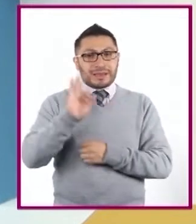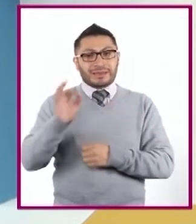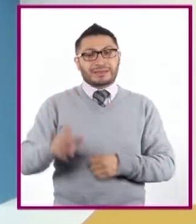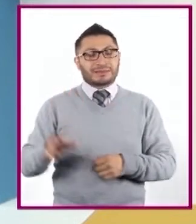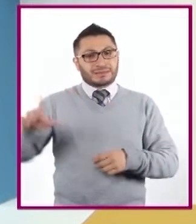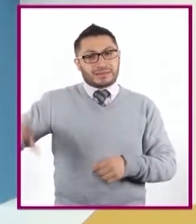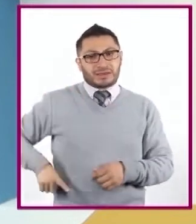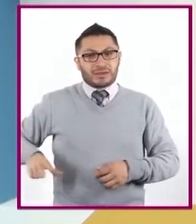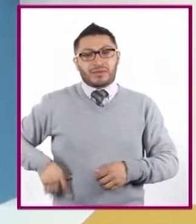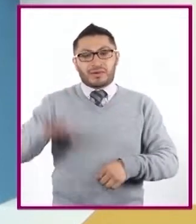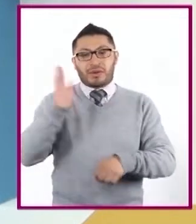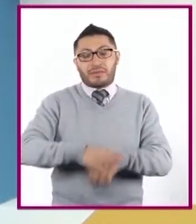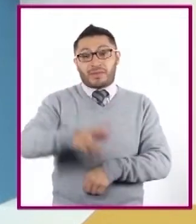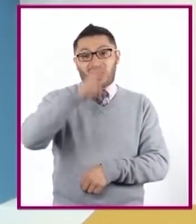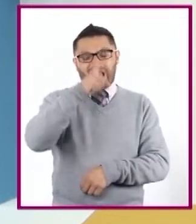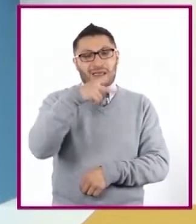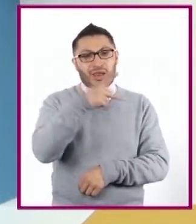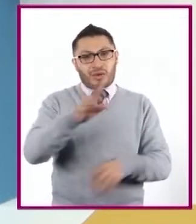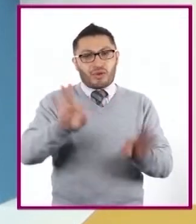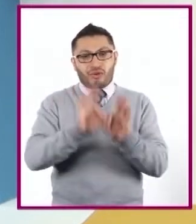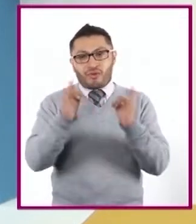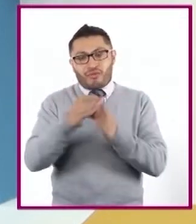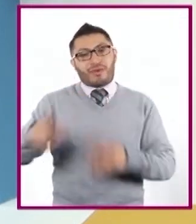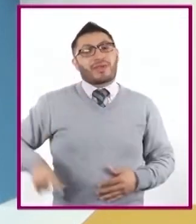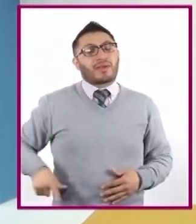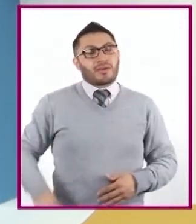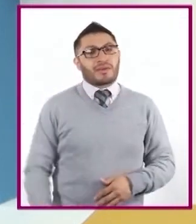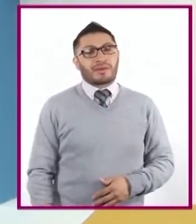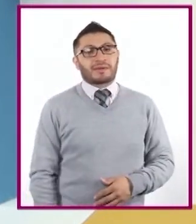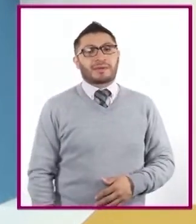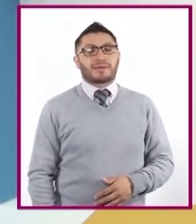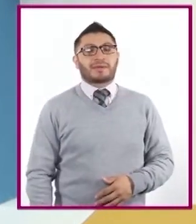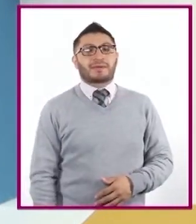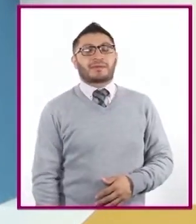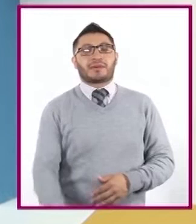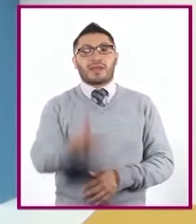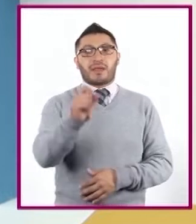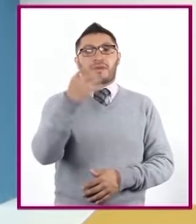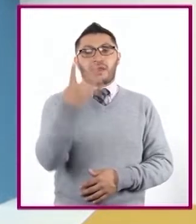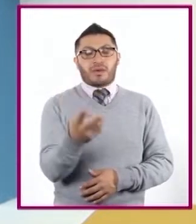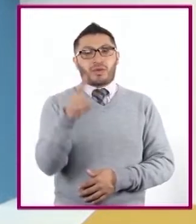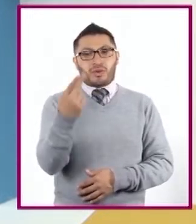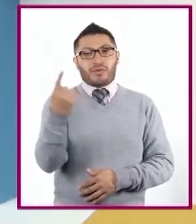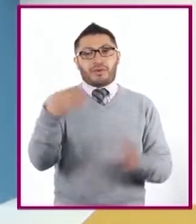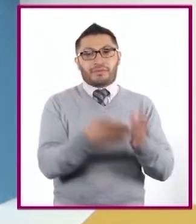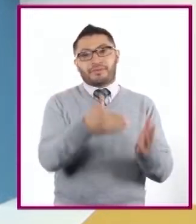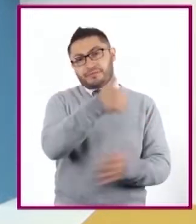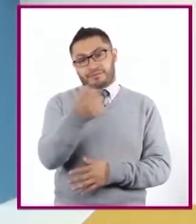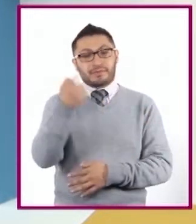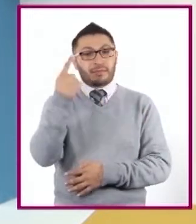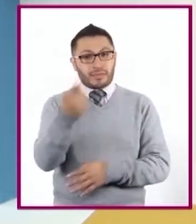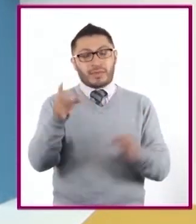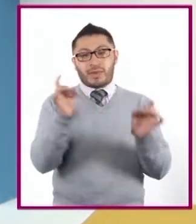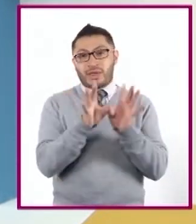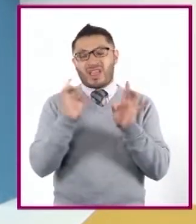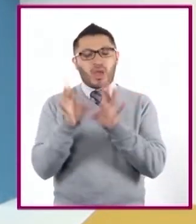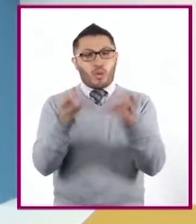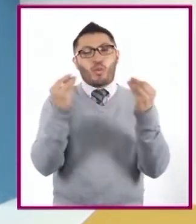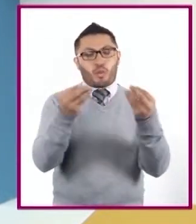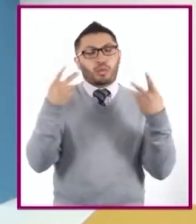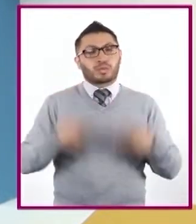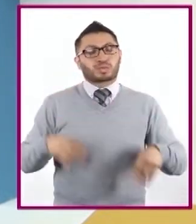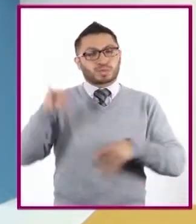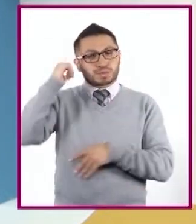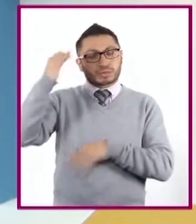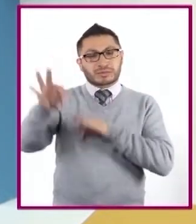más estricta en su normatividad. Por lo menos, desde el 24 de noviembre de 1601, la situación de muchos indios que